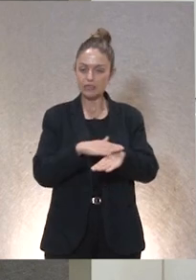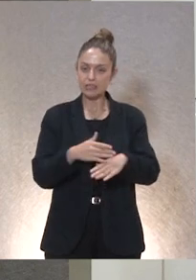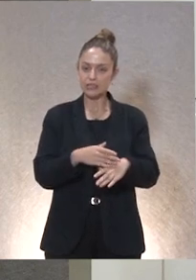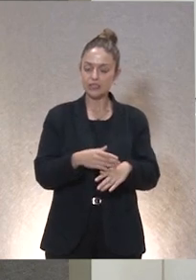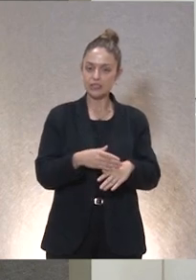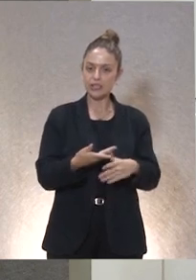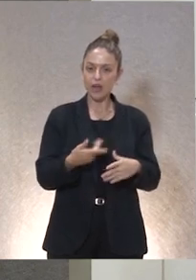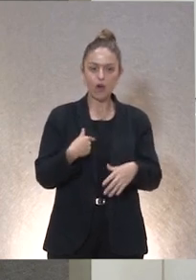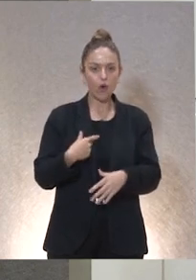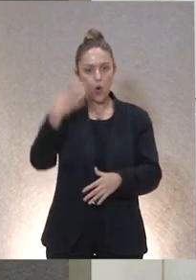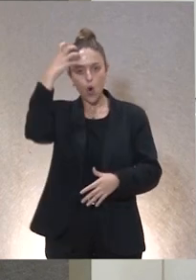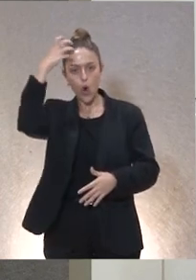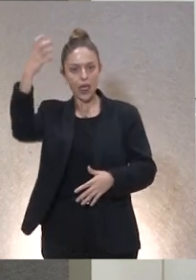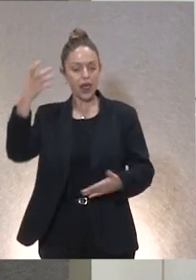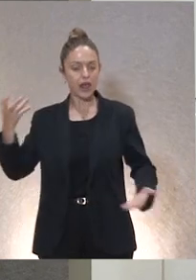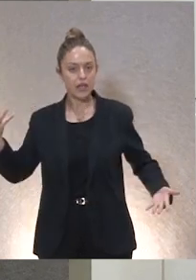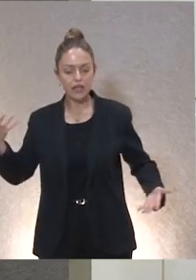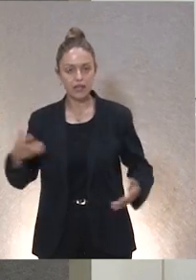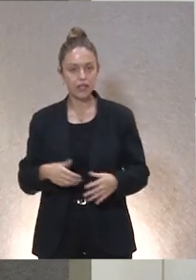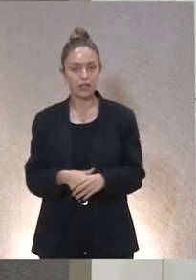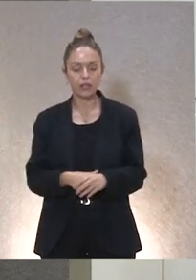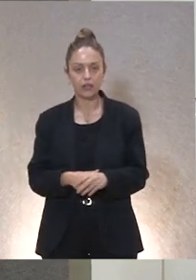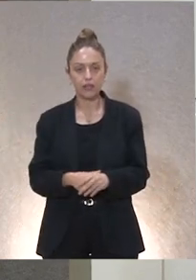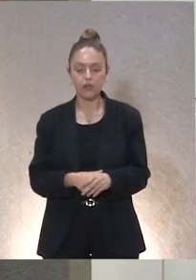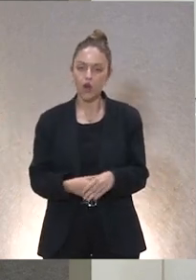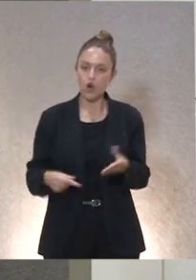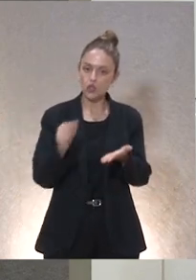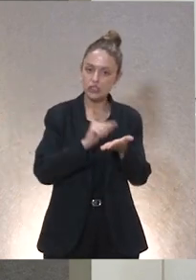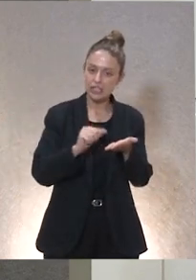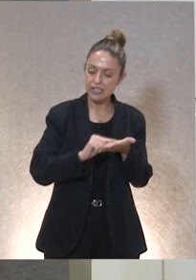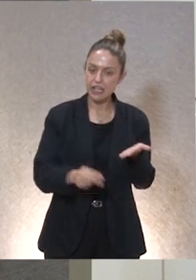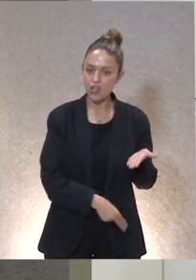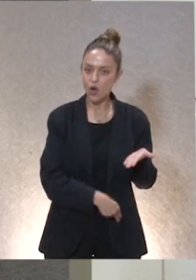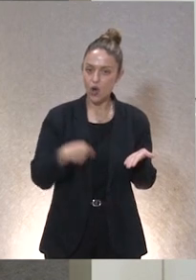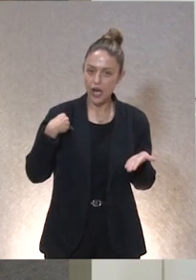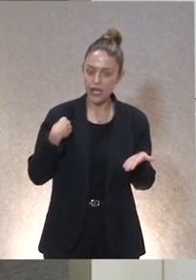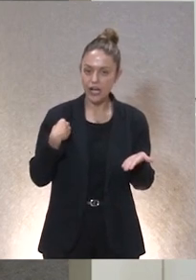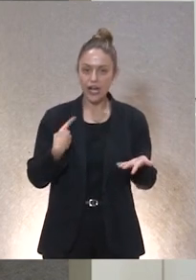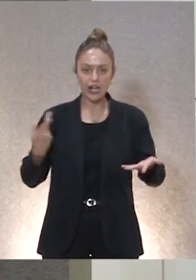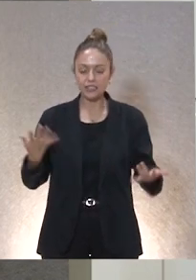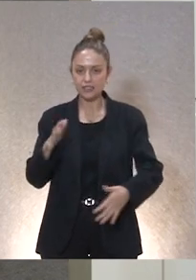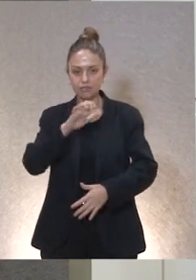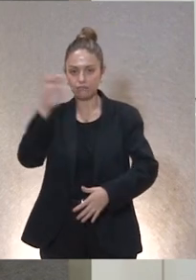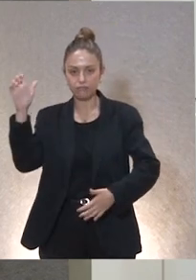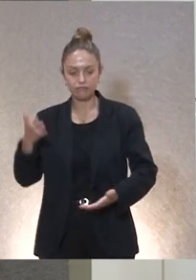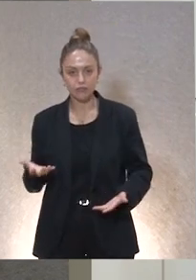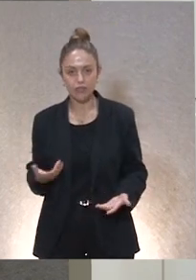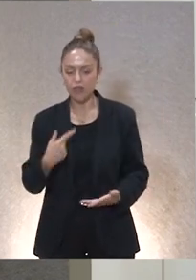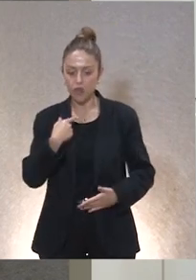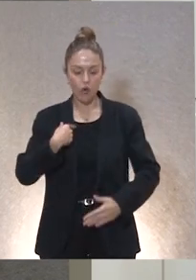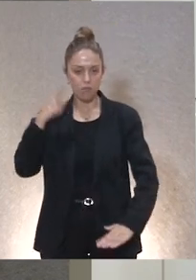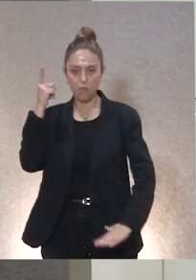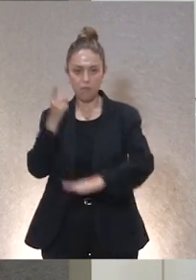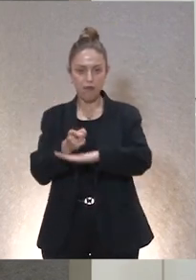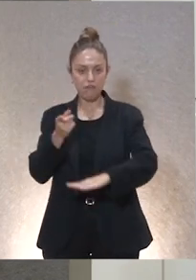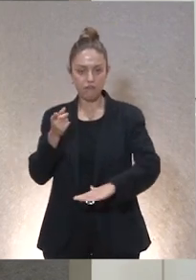como el mismo Rey o como eh ser el secretario general de de las Naciones Unidas no ordeno y mando No no